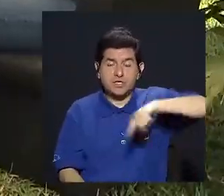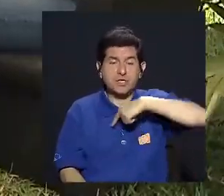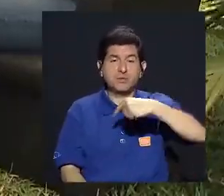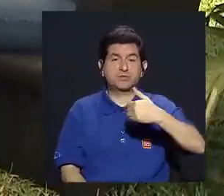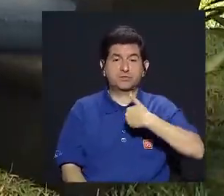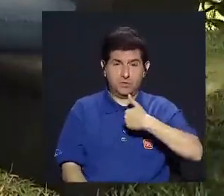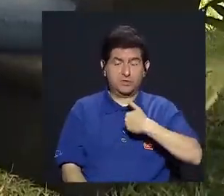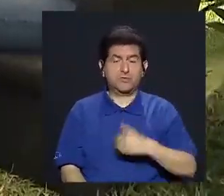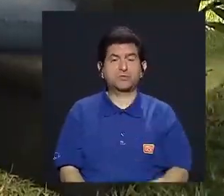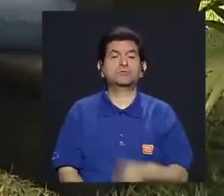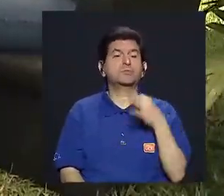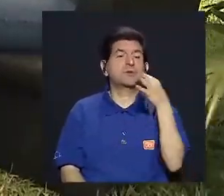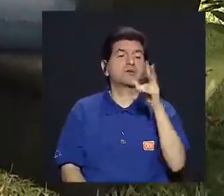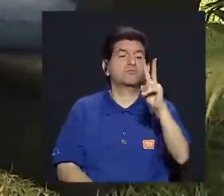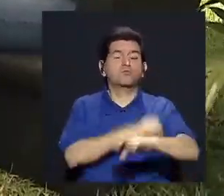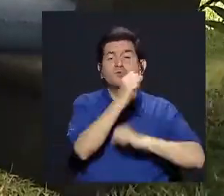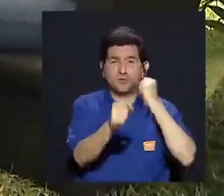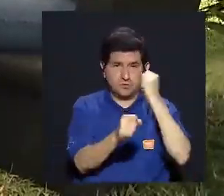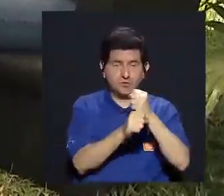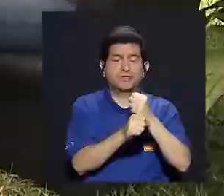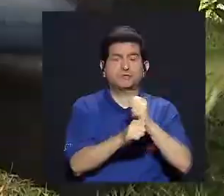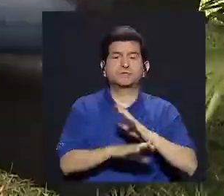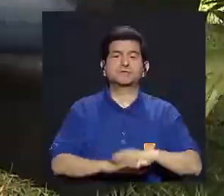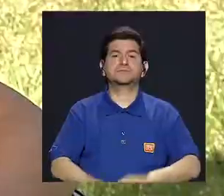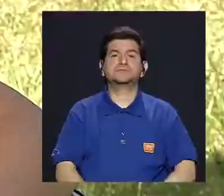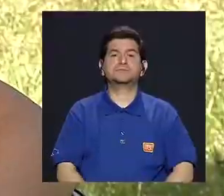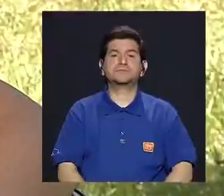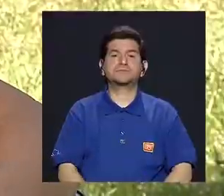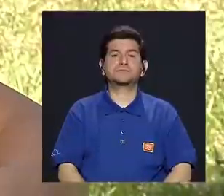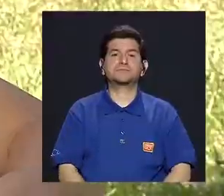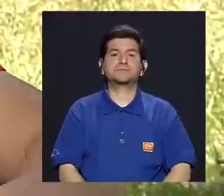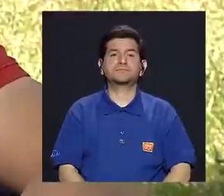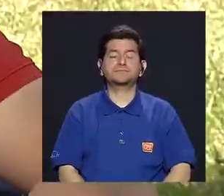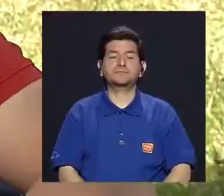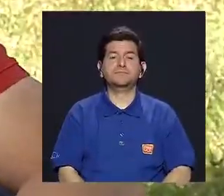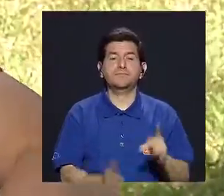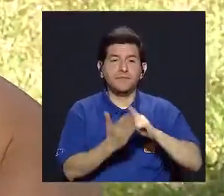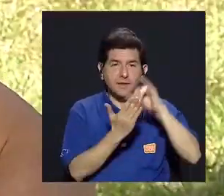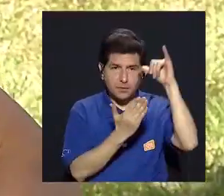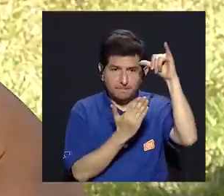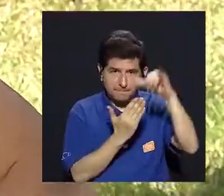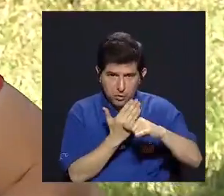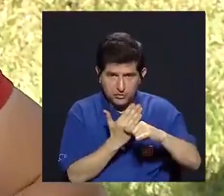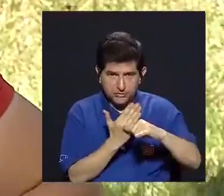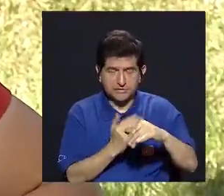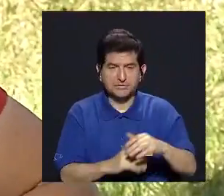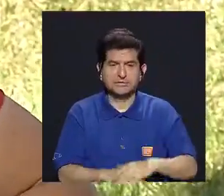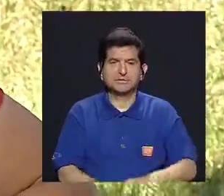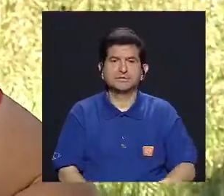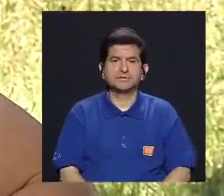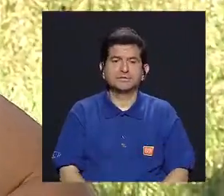nosotros tenemos para los próximos dos años doctora y este proyecto